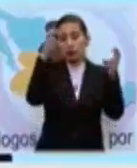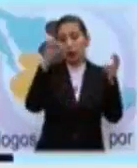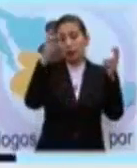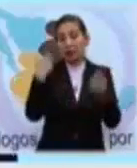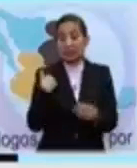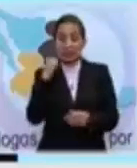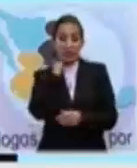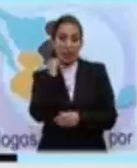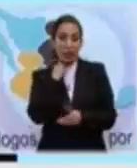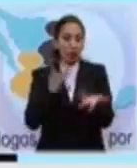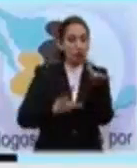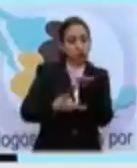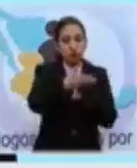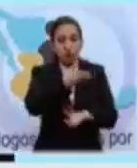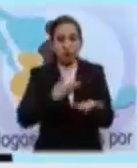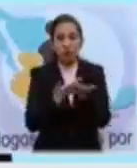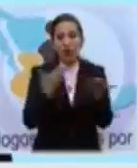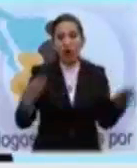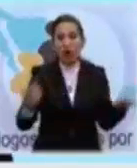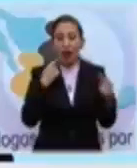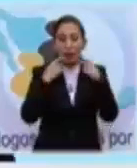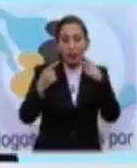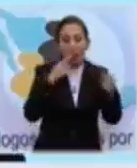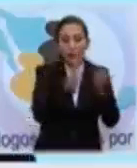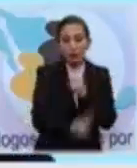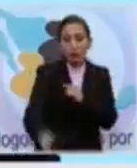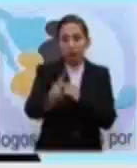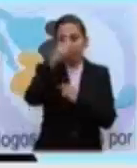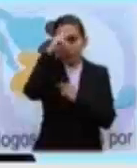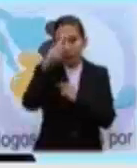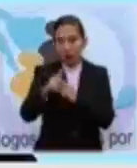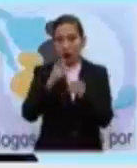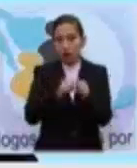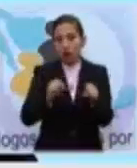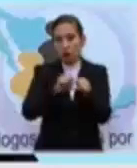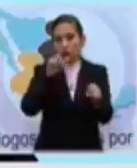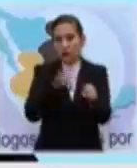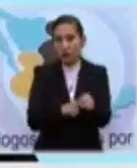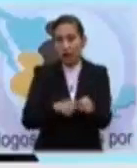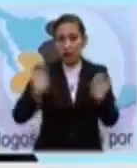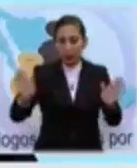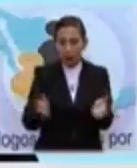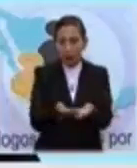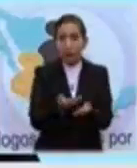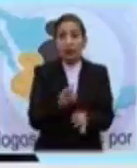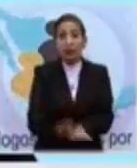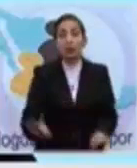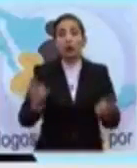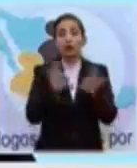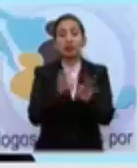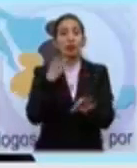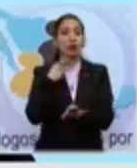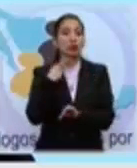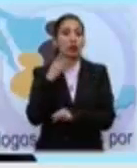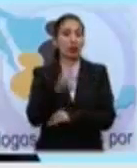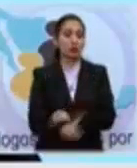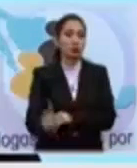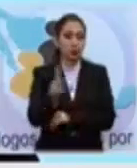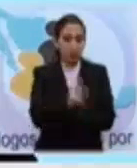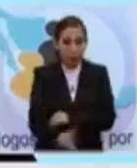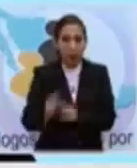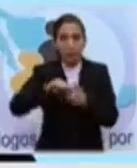y a los senadores, y damos parte ya a los diálogos públicos por un México social, el eje derechos sociales y políticas